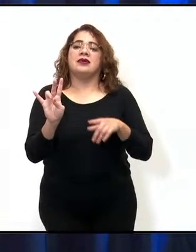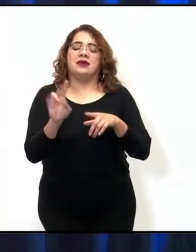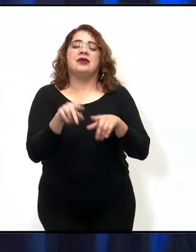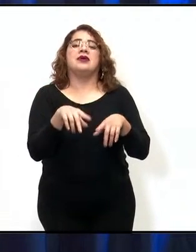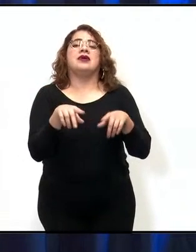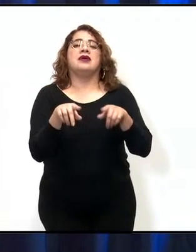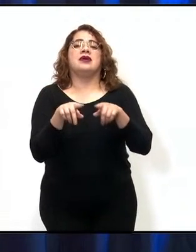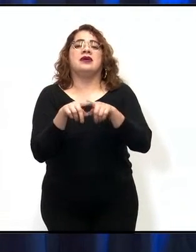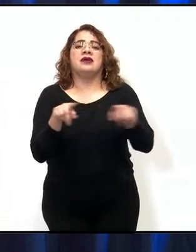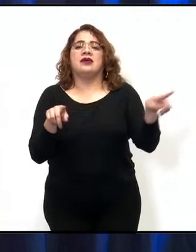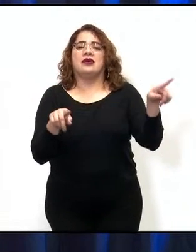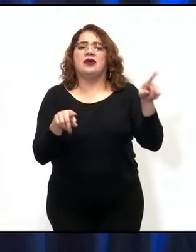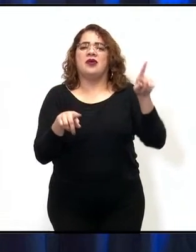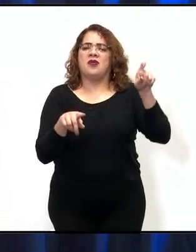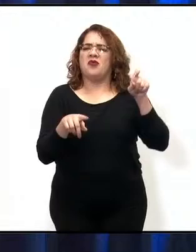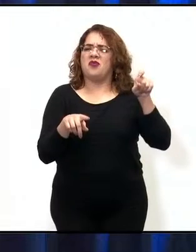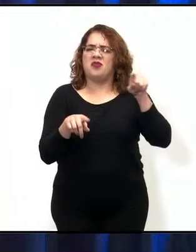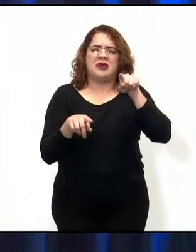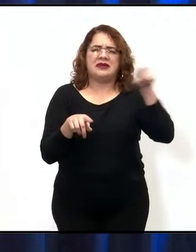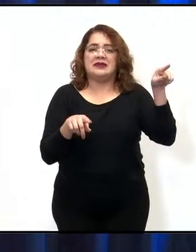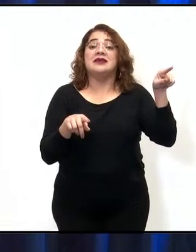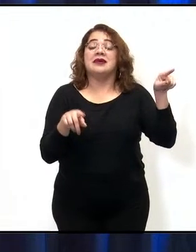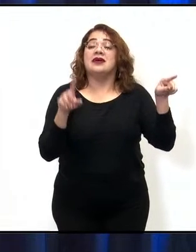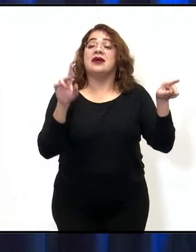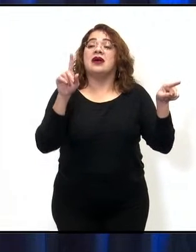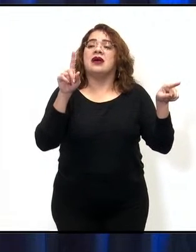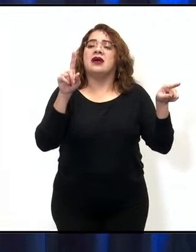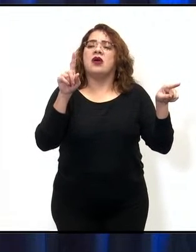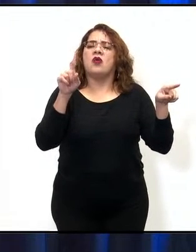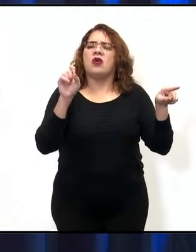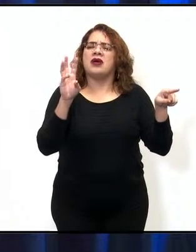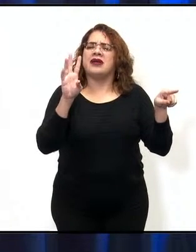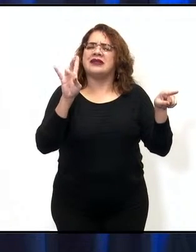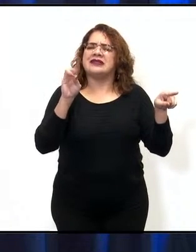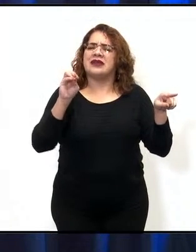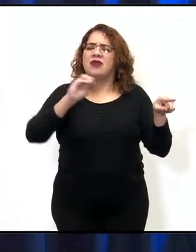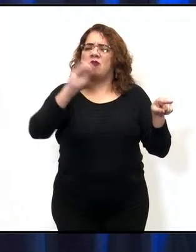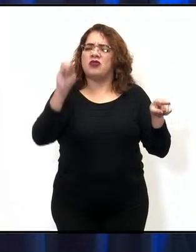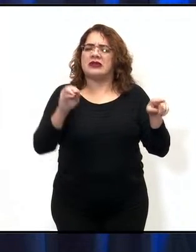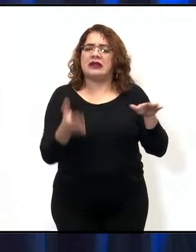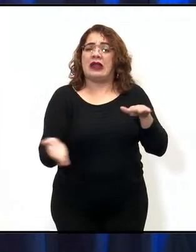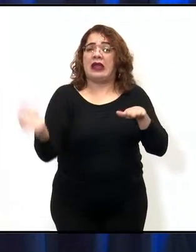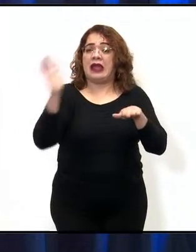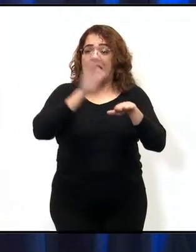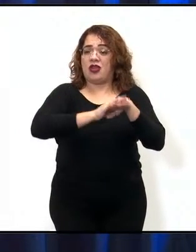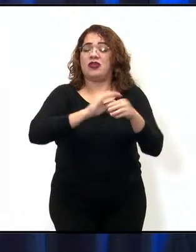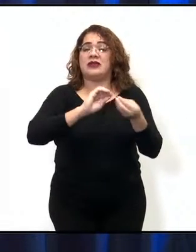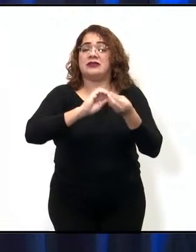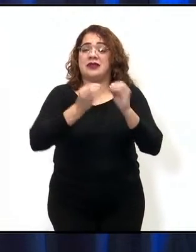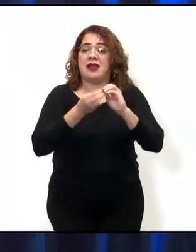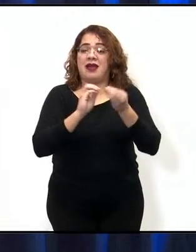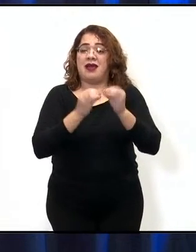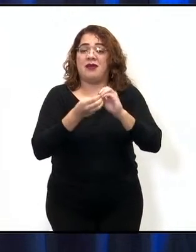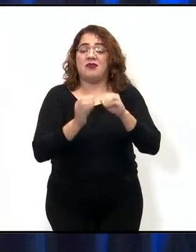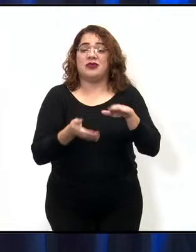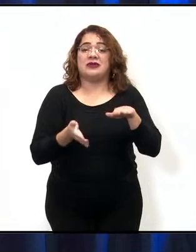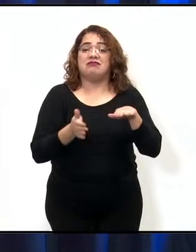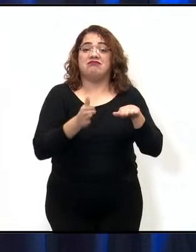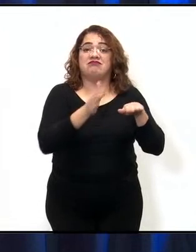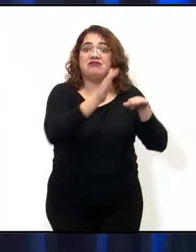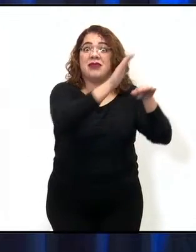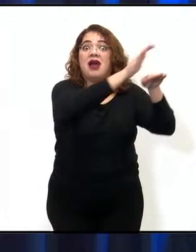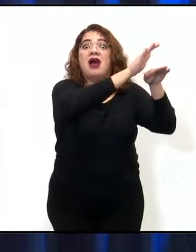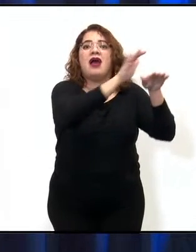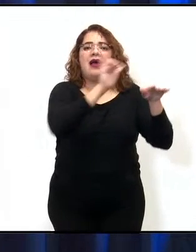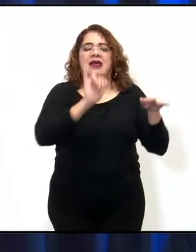129%. Habrá menos atención médica si estos números siguen subiendo. Lo que va a pasar